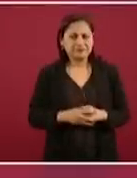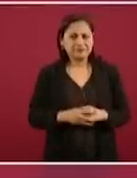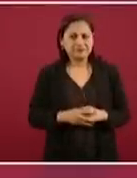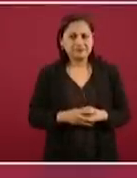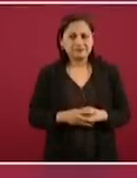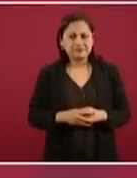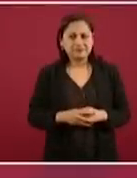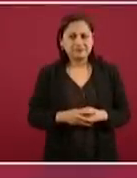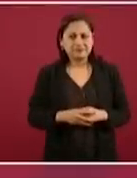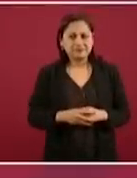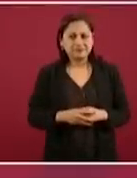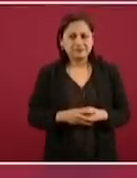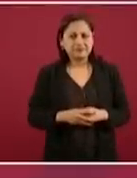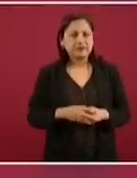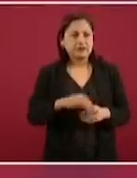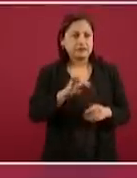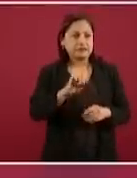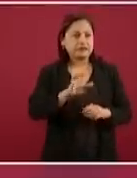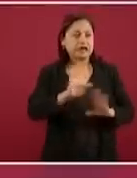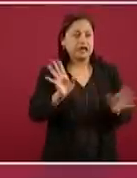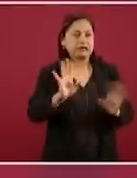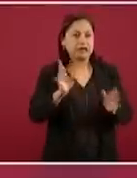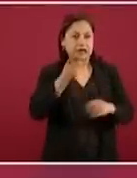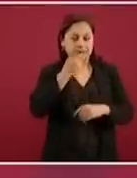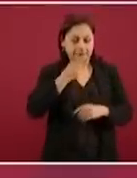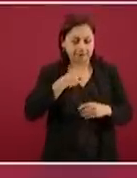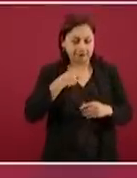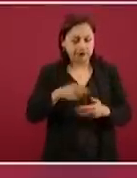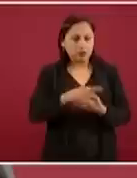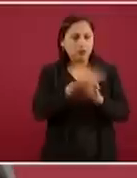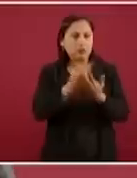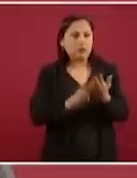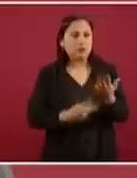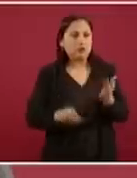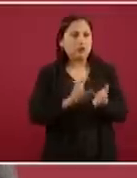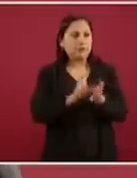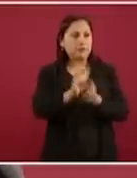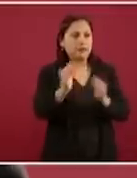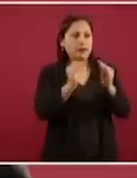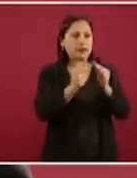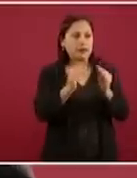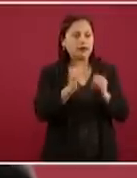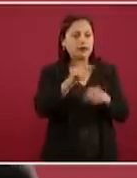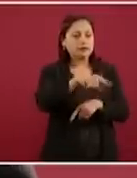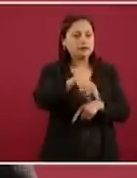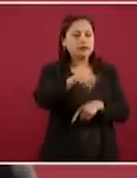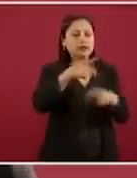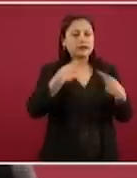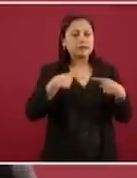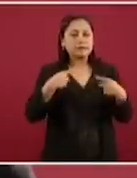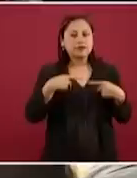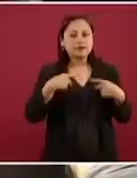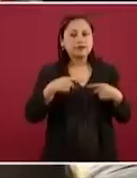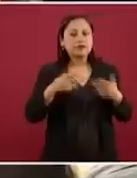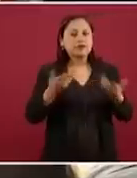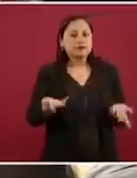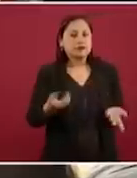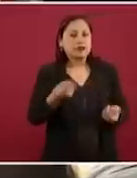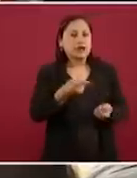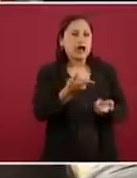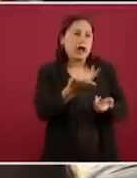de que viene un programa de vivienda. Pero el anticipo es de